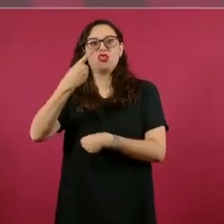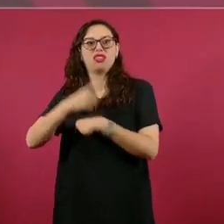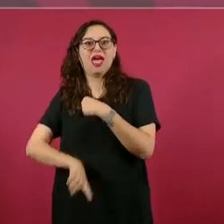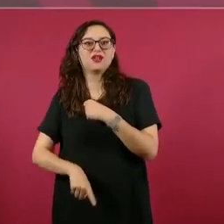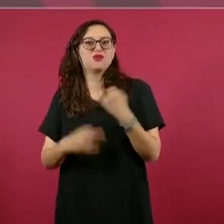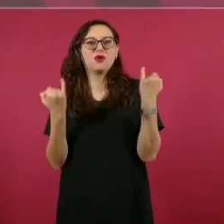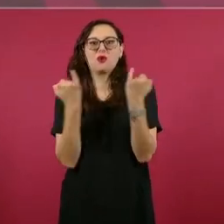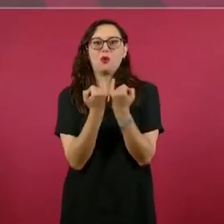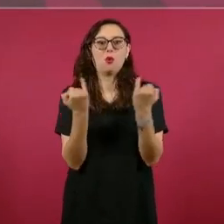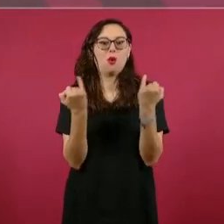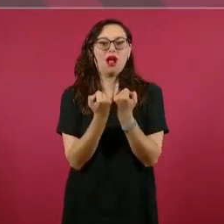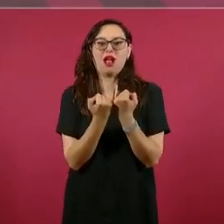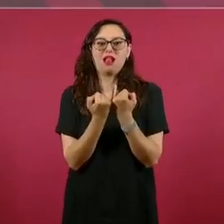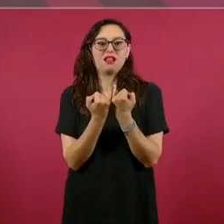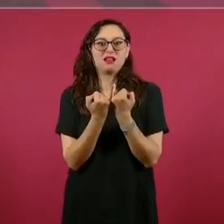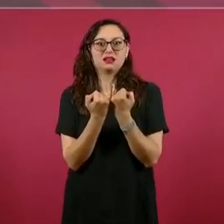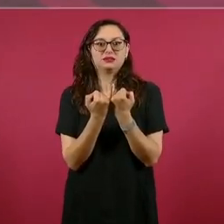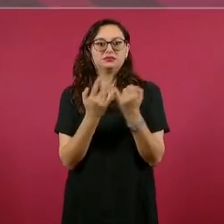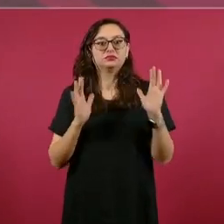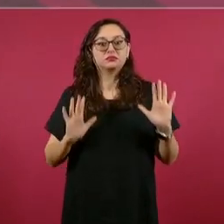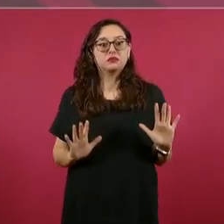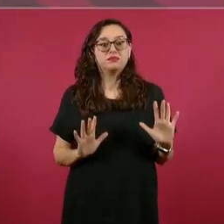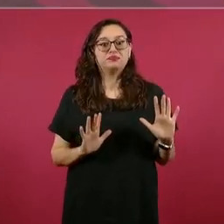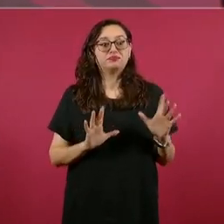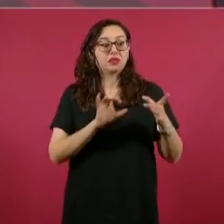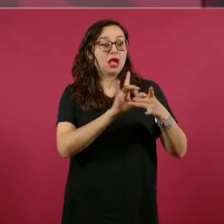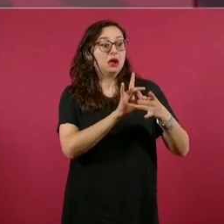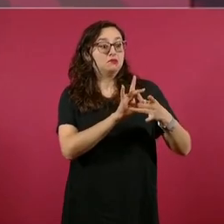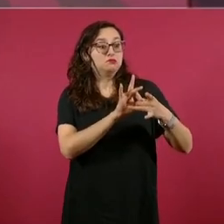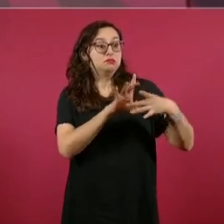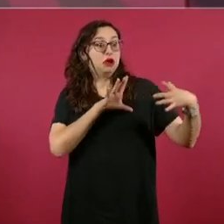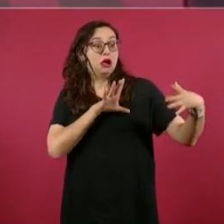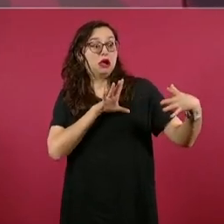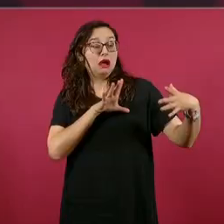mutuamente. No es que un país